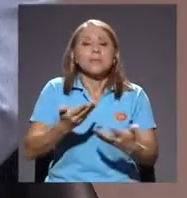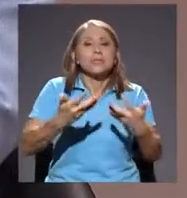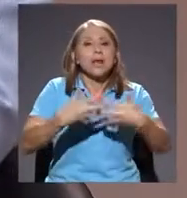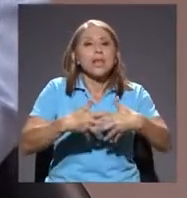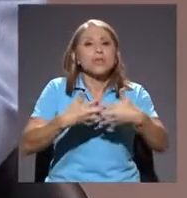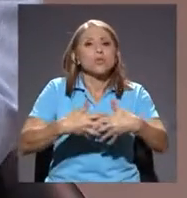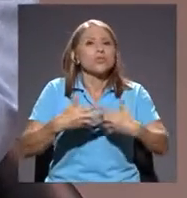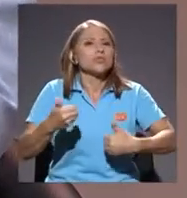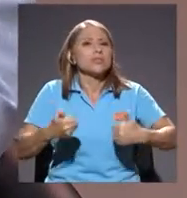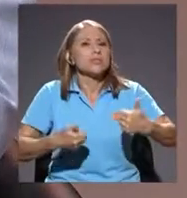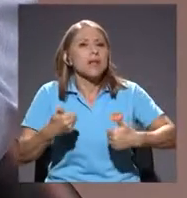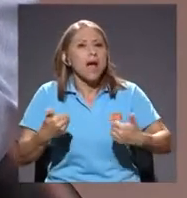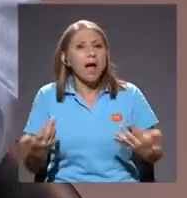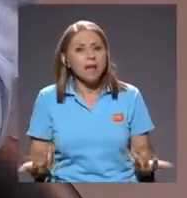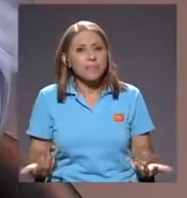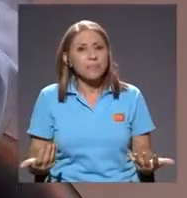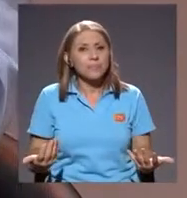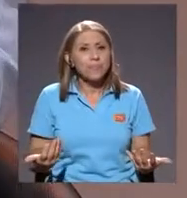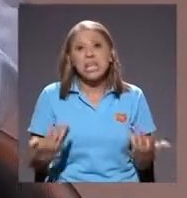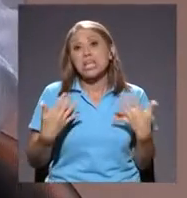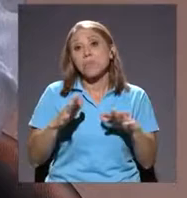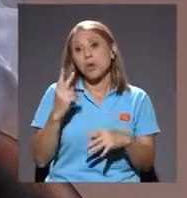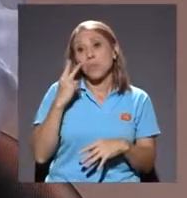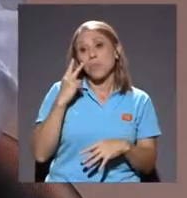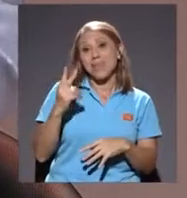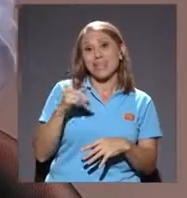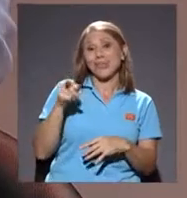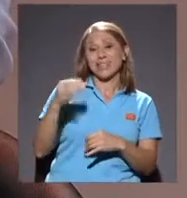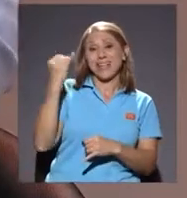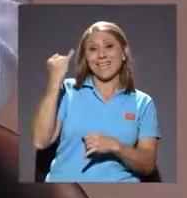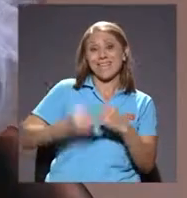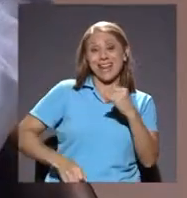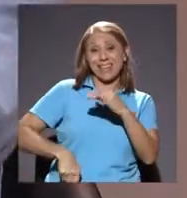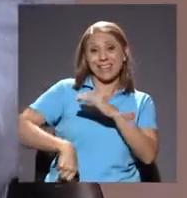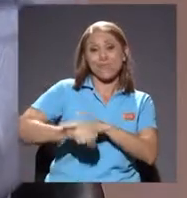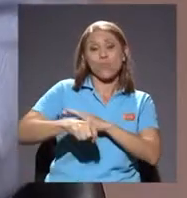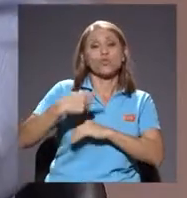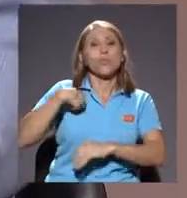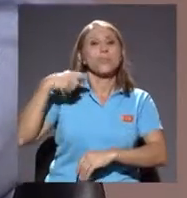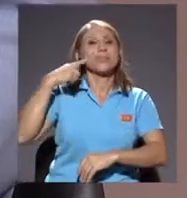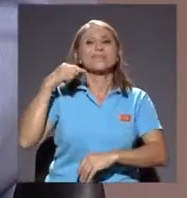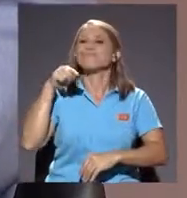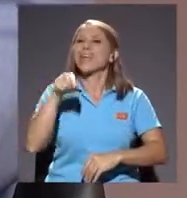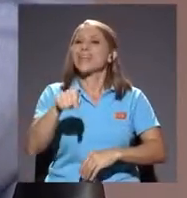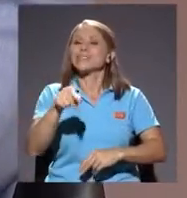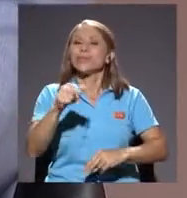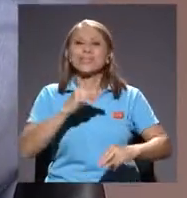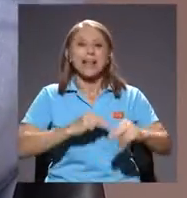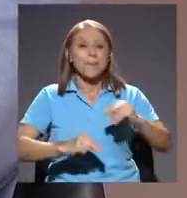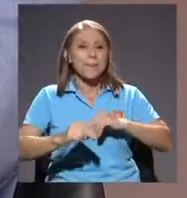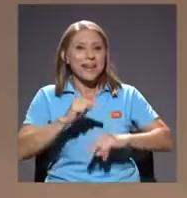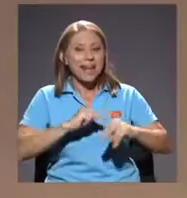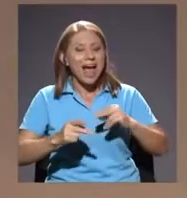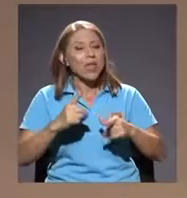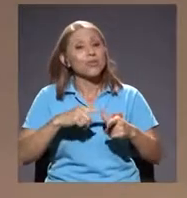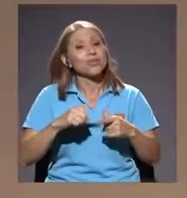y bueno viendo esa final dije yo no esté del mercado y esa es una decisión